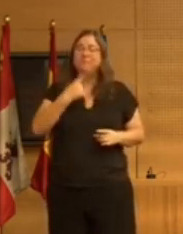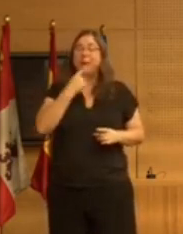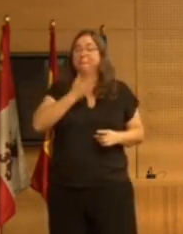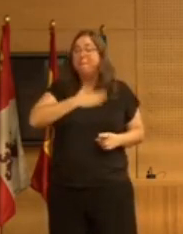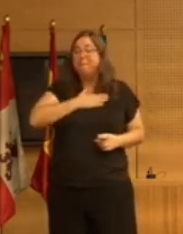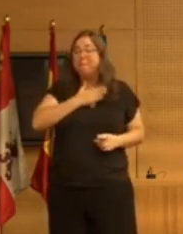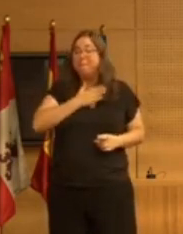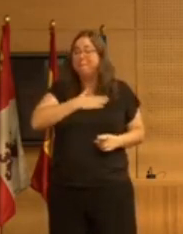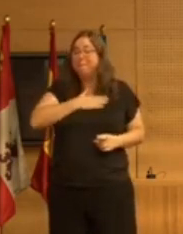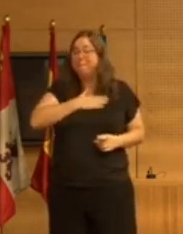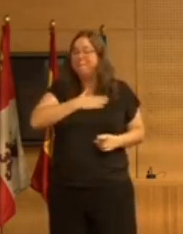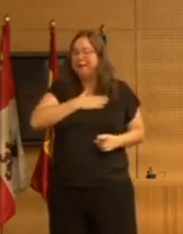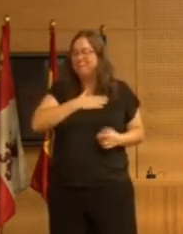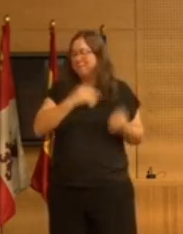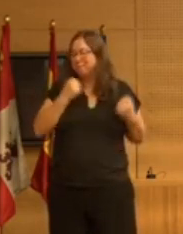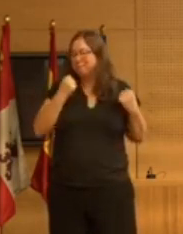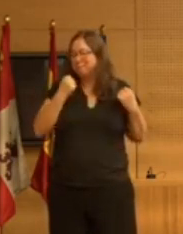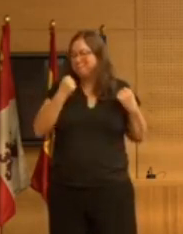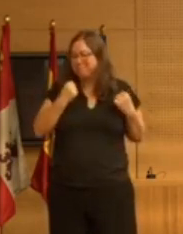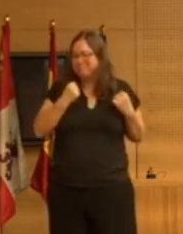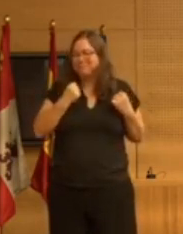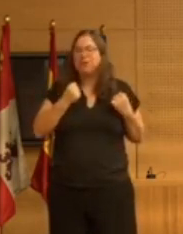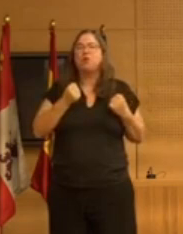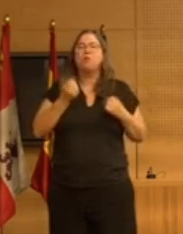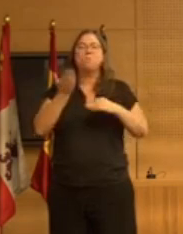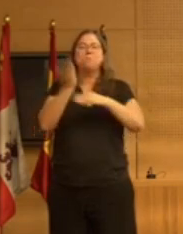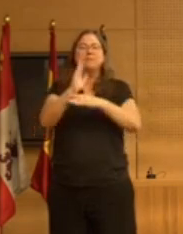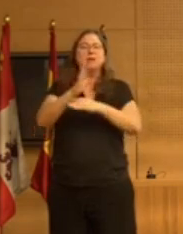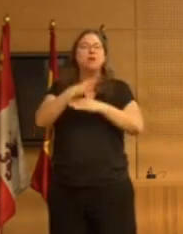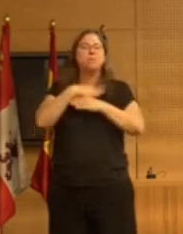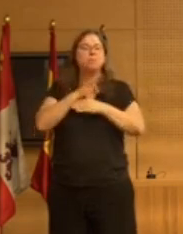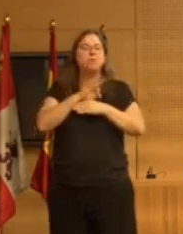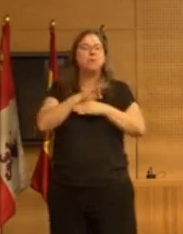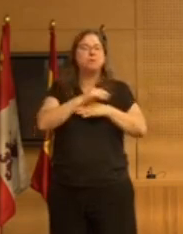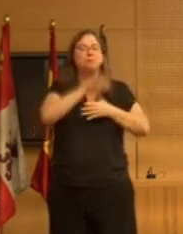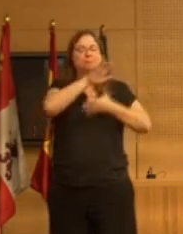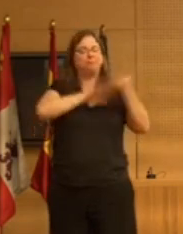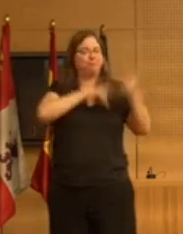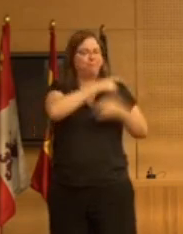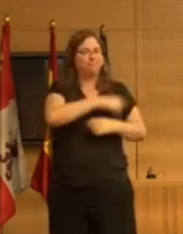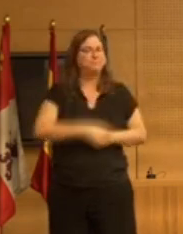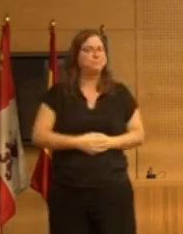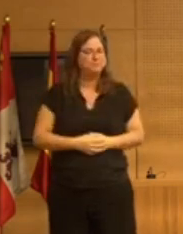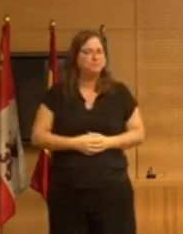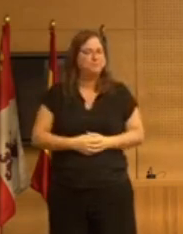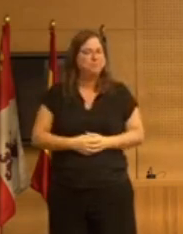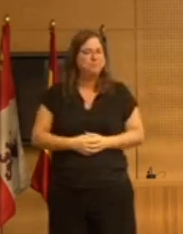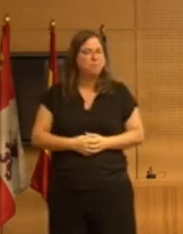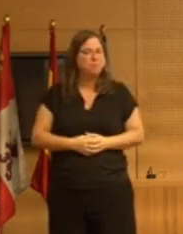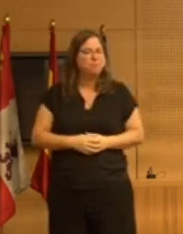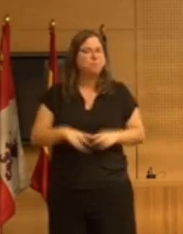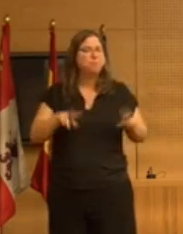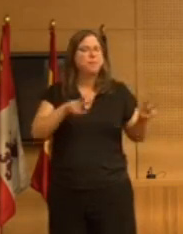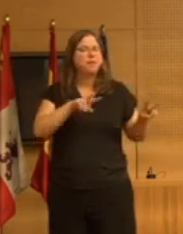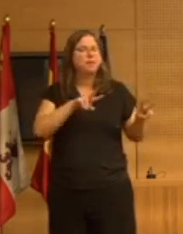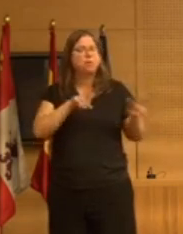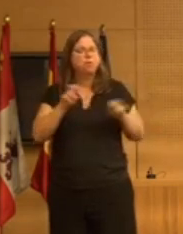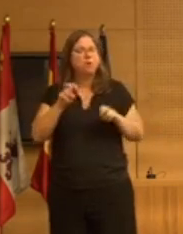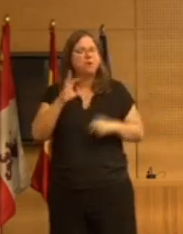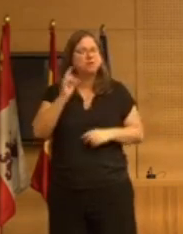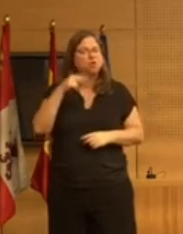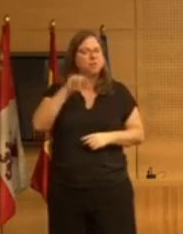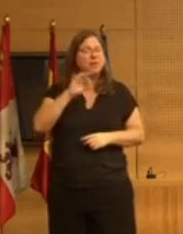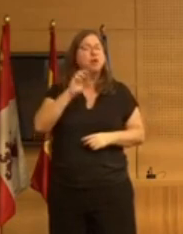mí es pues realmente una suerte poder presentarles a ustedes pues estos resultados, ¿no? Eh, la nueva versión de Chrome,